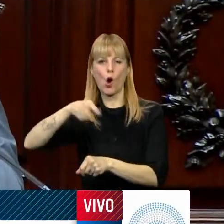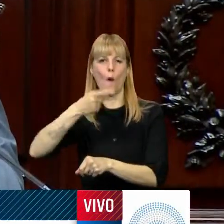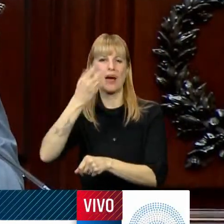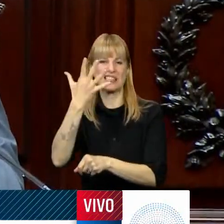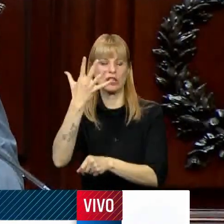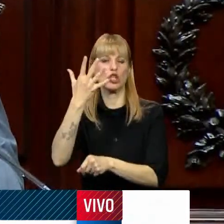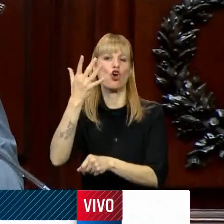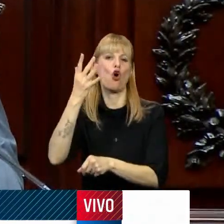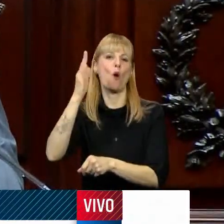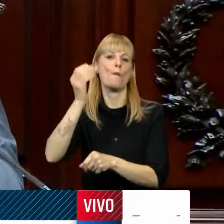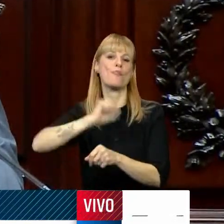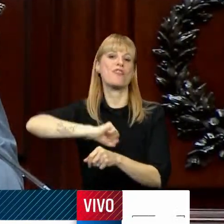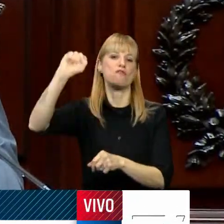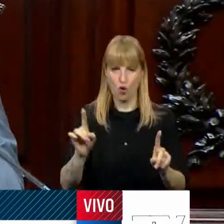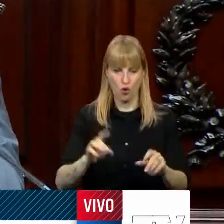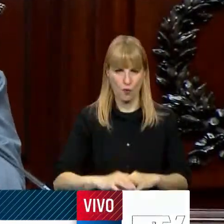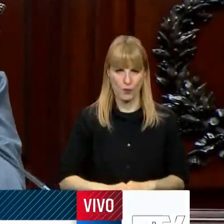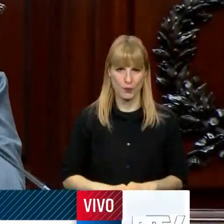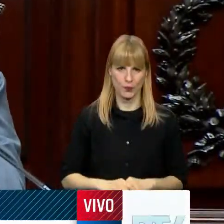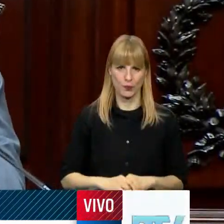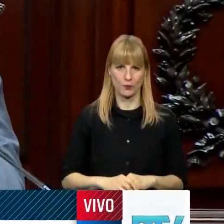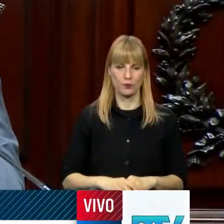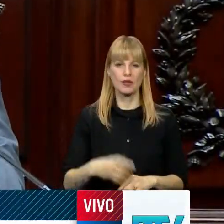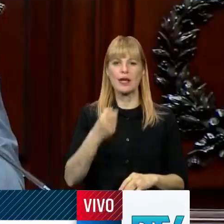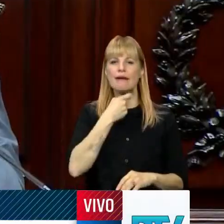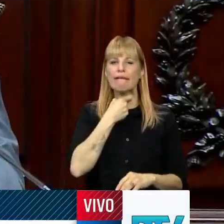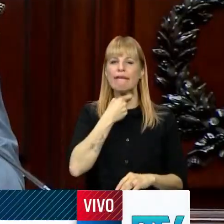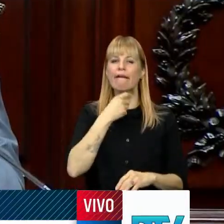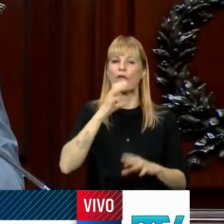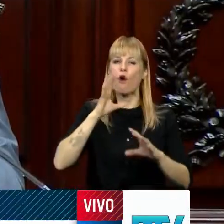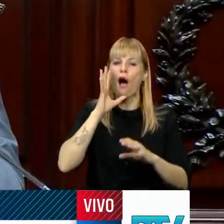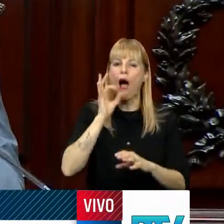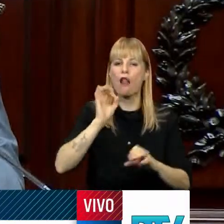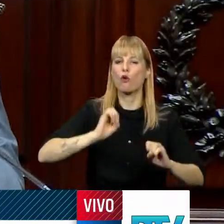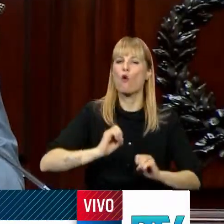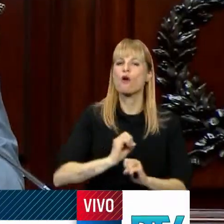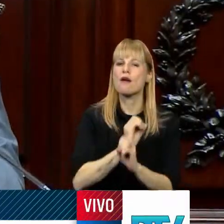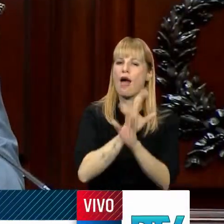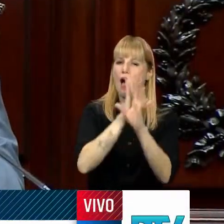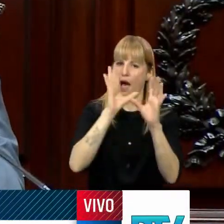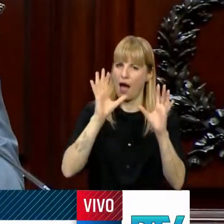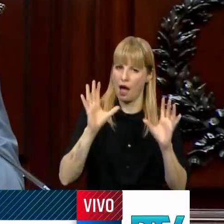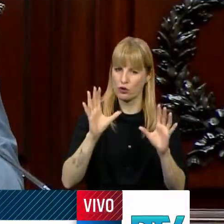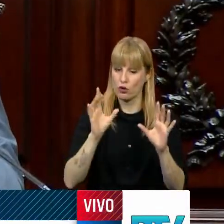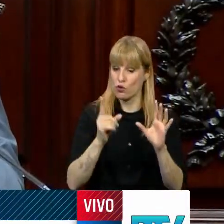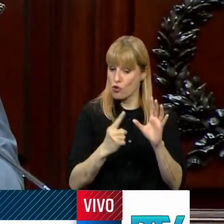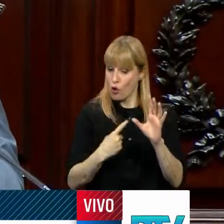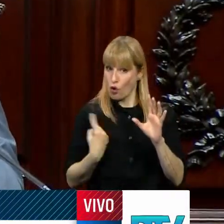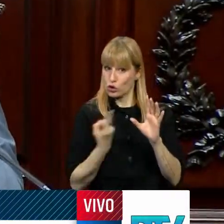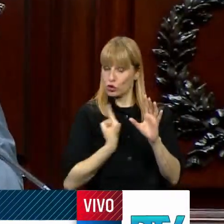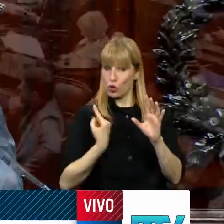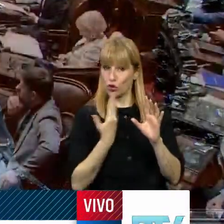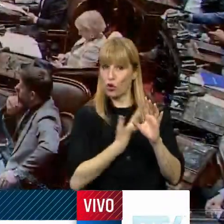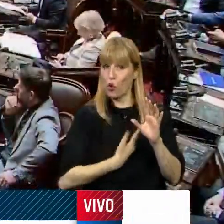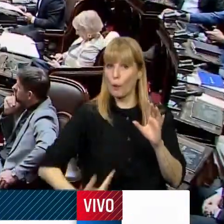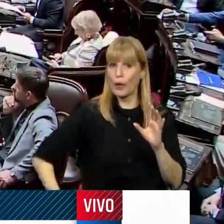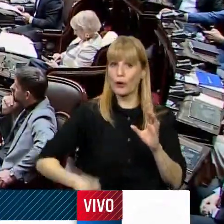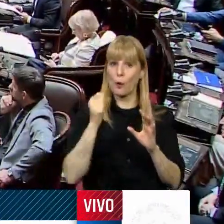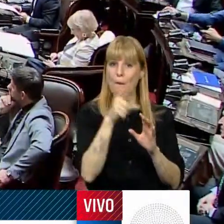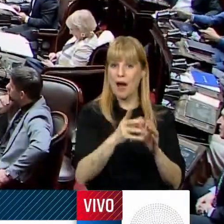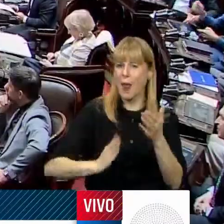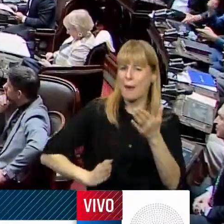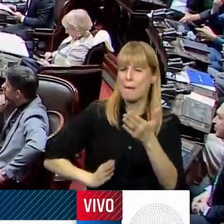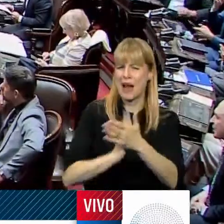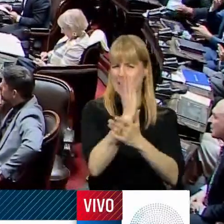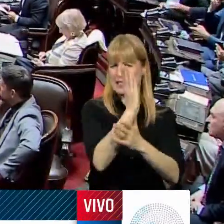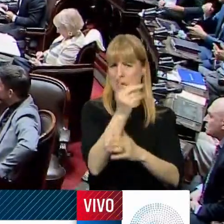1,5% diario de inflación. Quiero que quede algo muy claro. Nosotros no gobernamos para perpetuarnos en